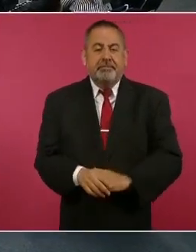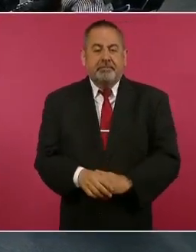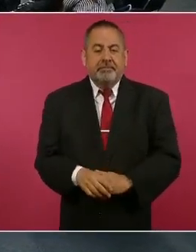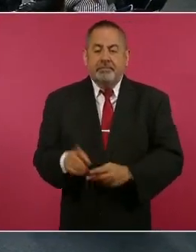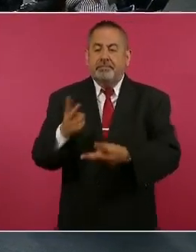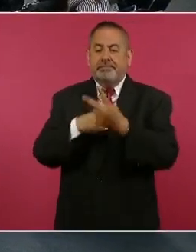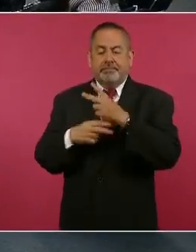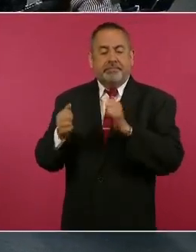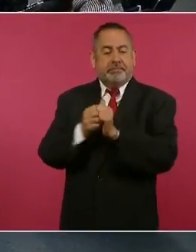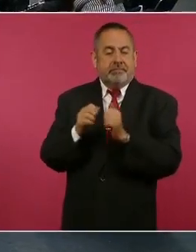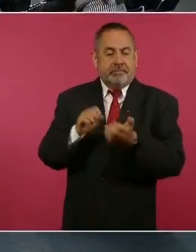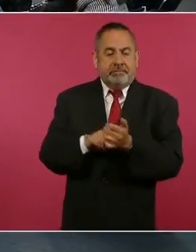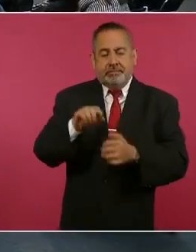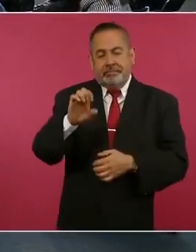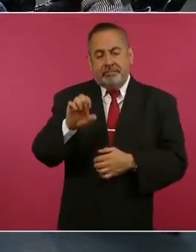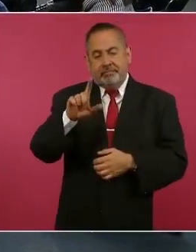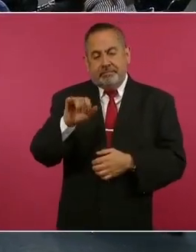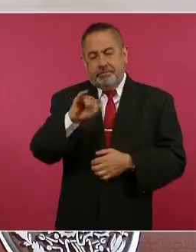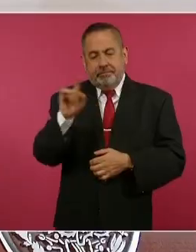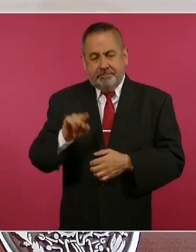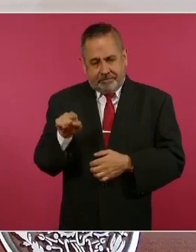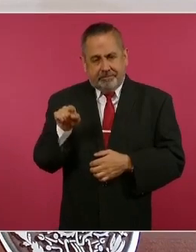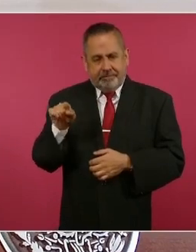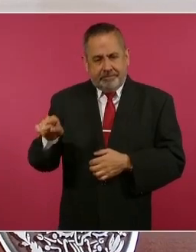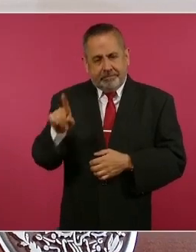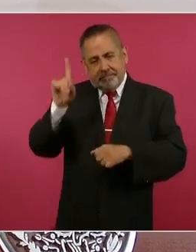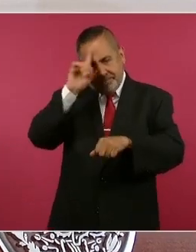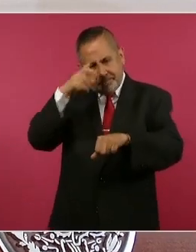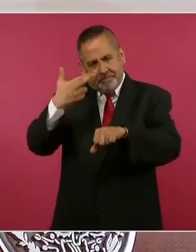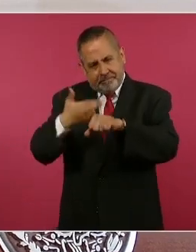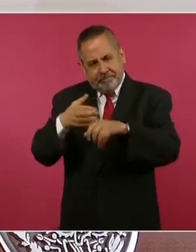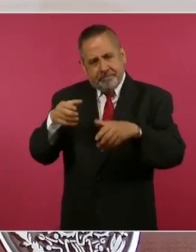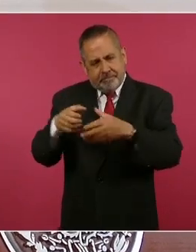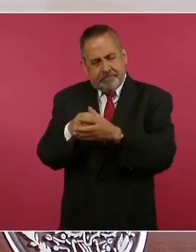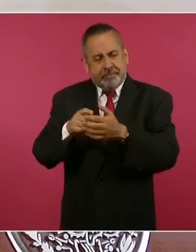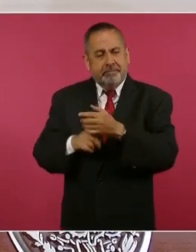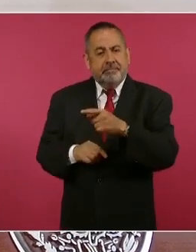Viene con Elizabeth, la asesora